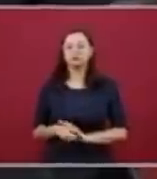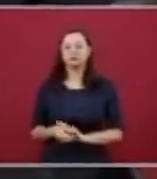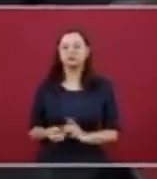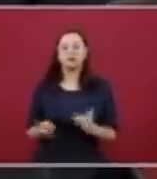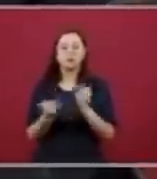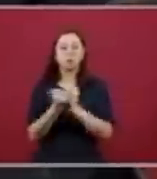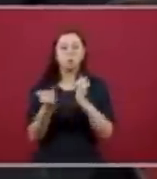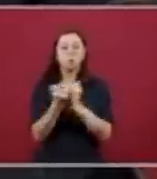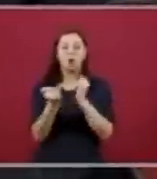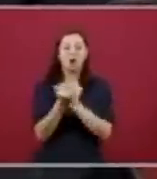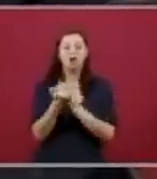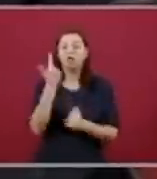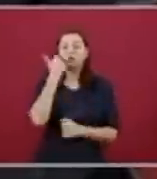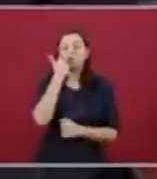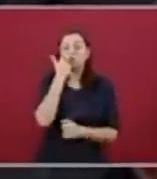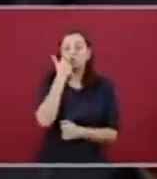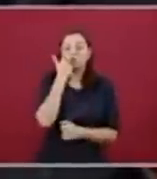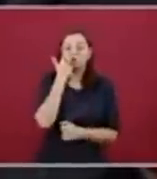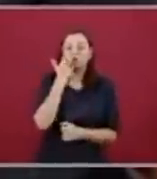injustos, no es la